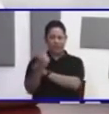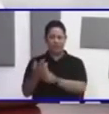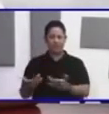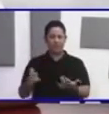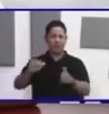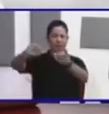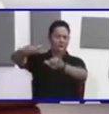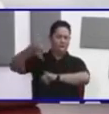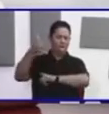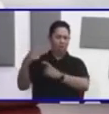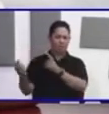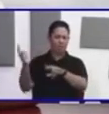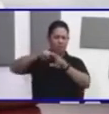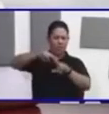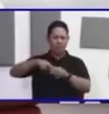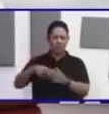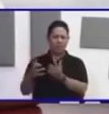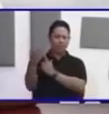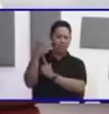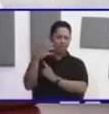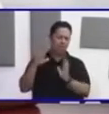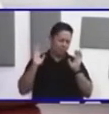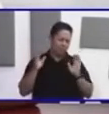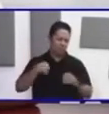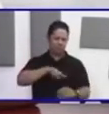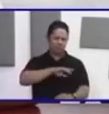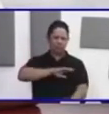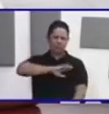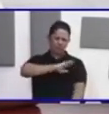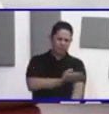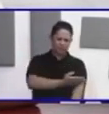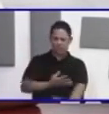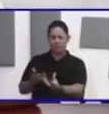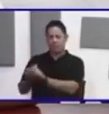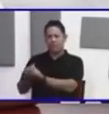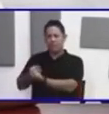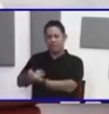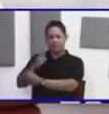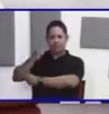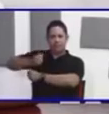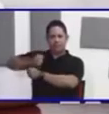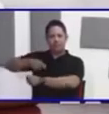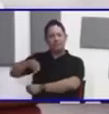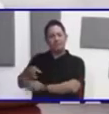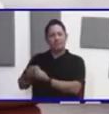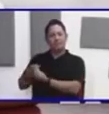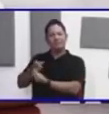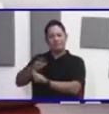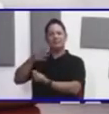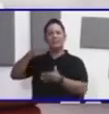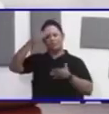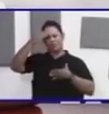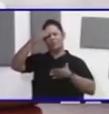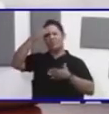infamias. Eso igual nos hace fuertes, porque tengo un equipo de trabajo consciente que tiene el alma